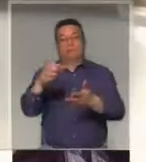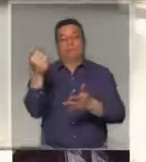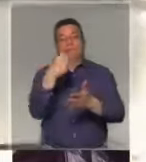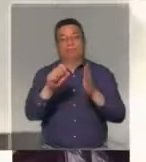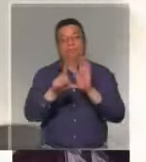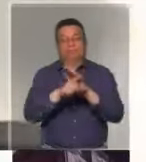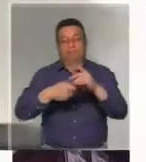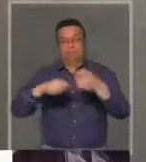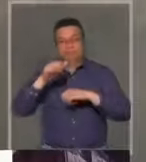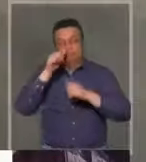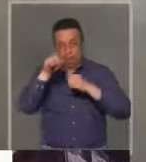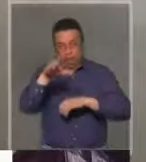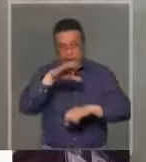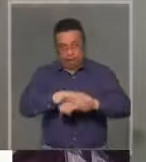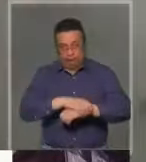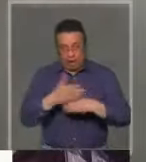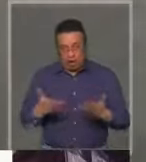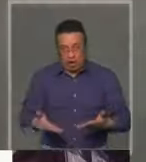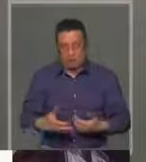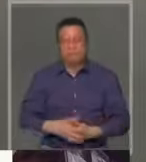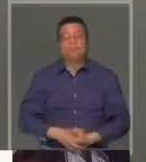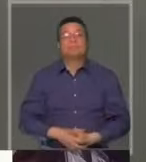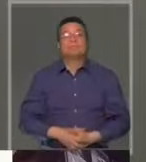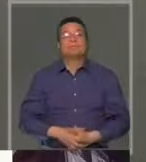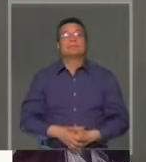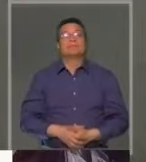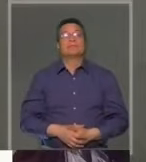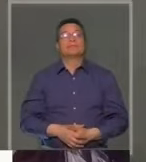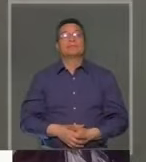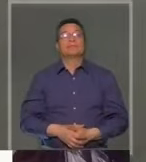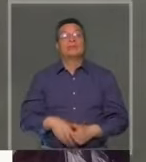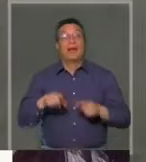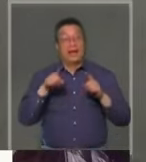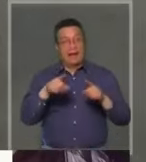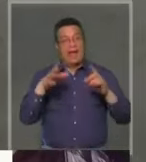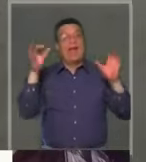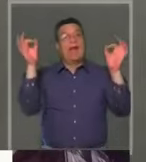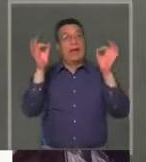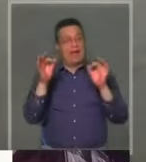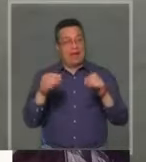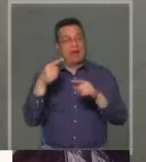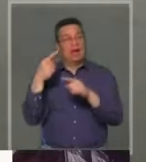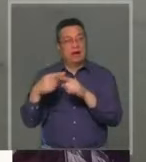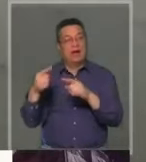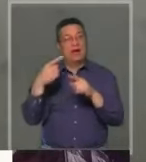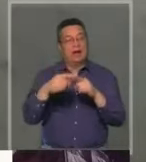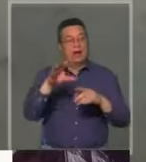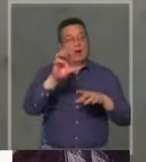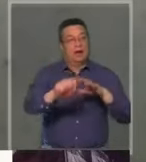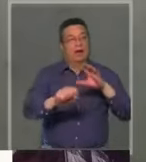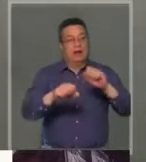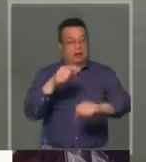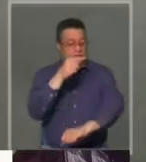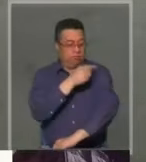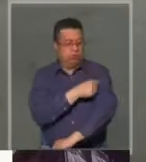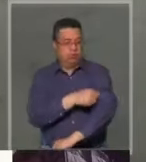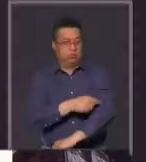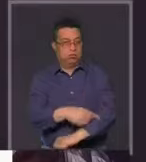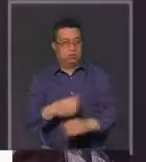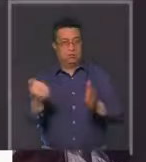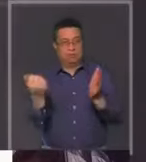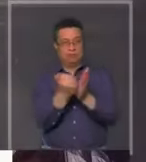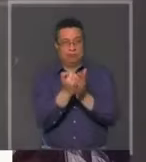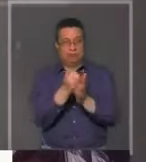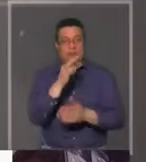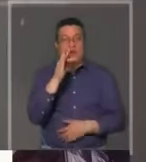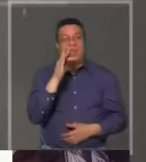de tráfico de drogas esto quizás permitiría explicar los diversos hallazgos realizados a lo largo del país con la marca del delfín por